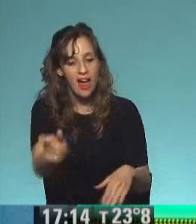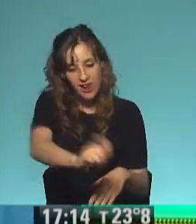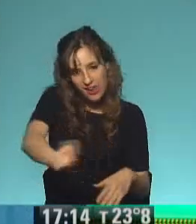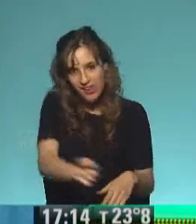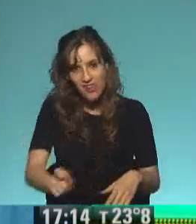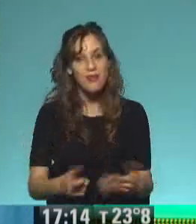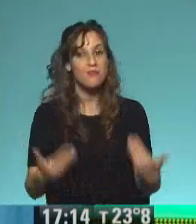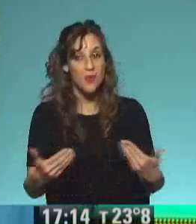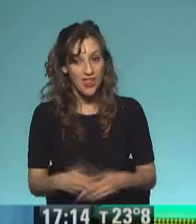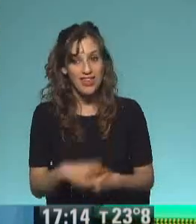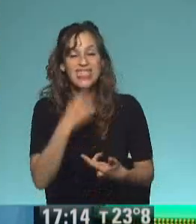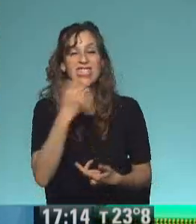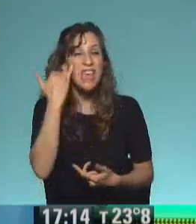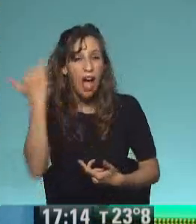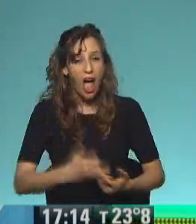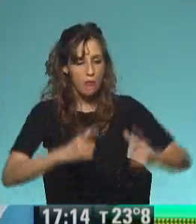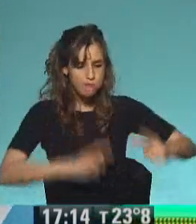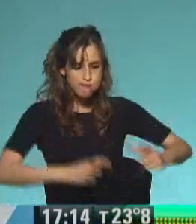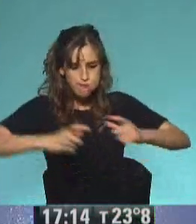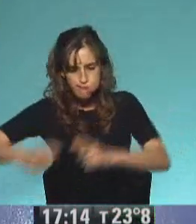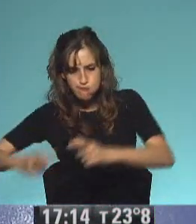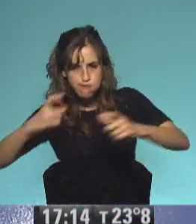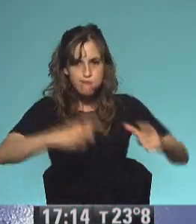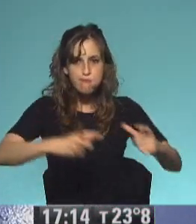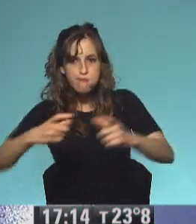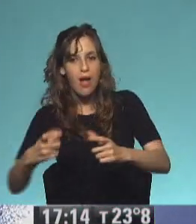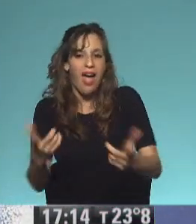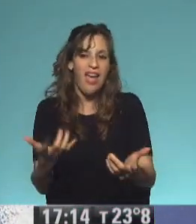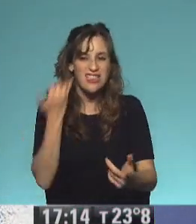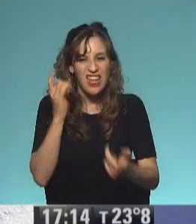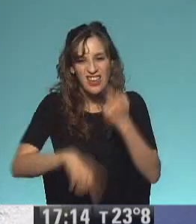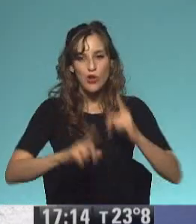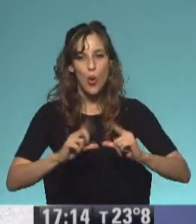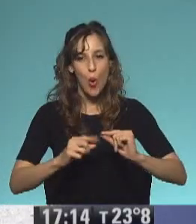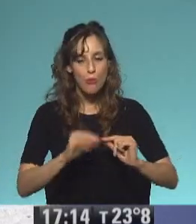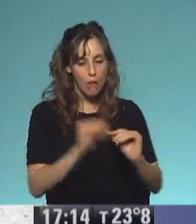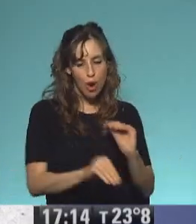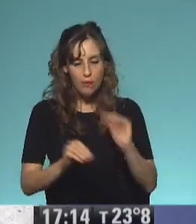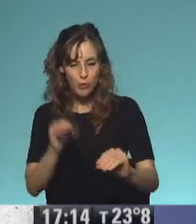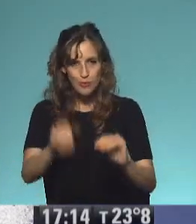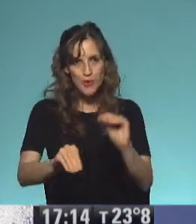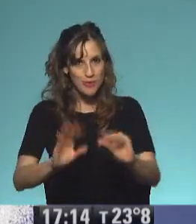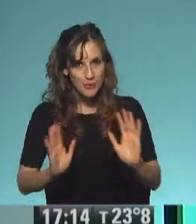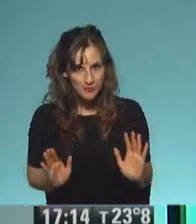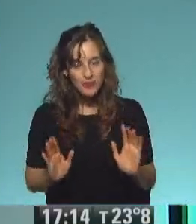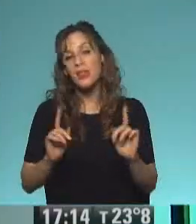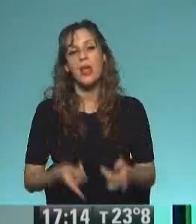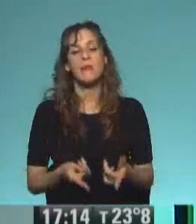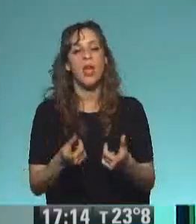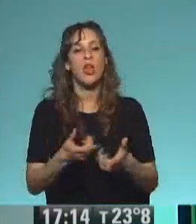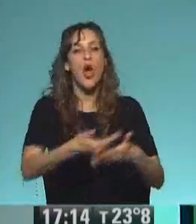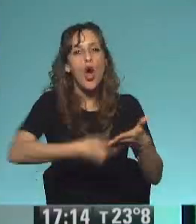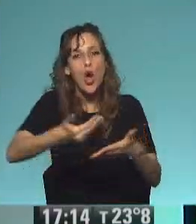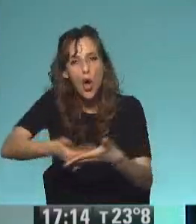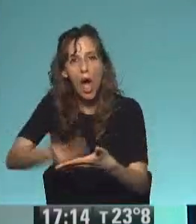baldosa, no necesito armar demasiado. Ya las veo con las baldosas, les puedo poner los numeritos, ¿sí? Sí, también lo podemos hacer con hojas, con papel